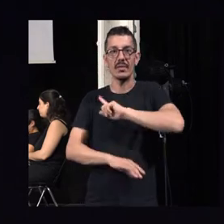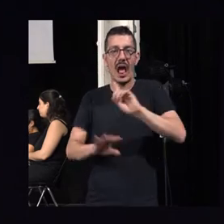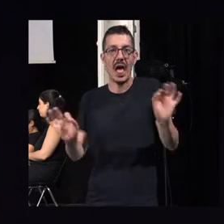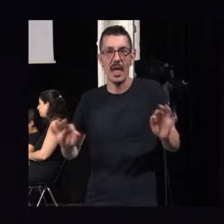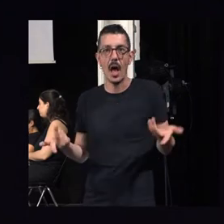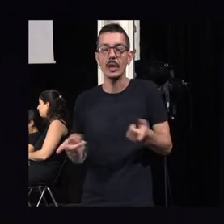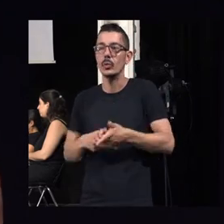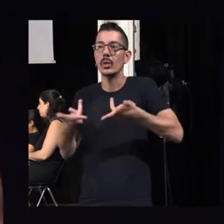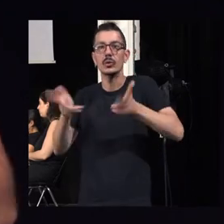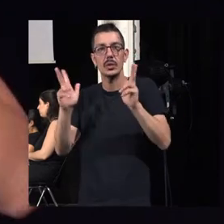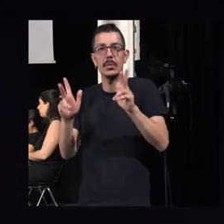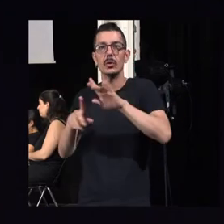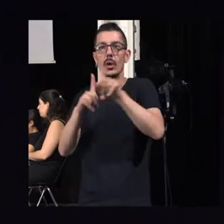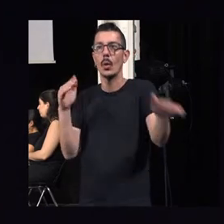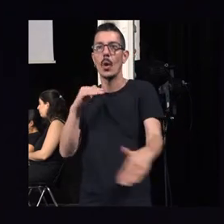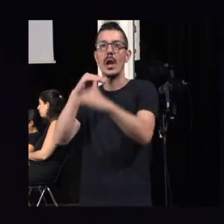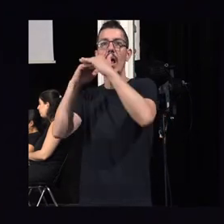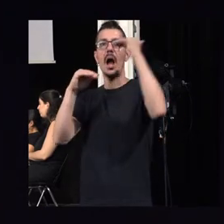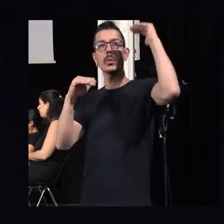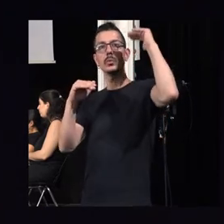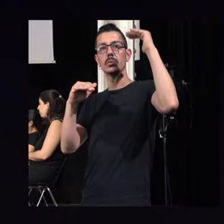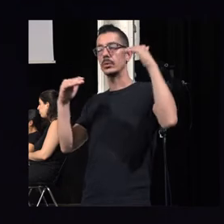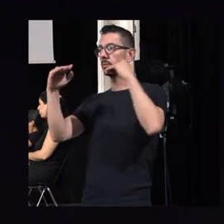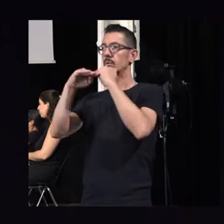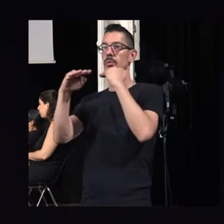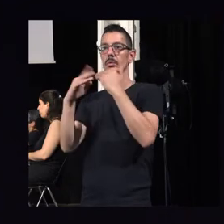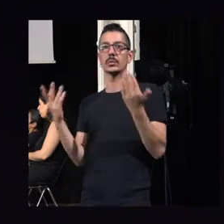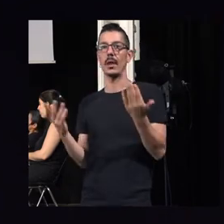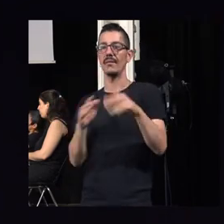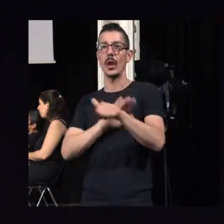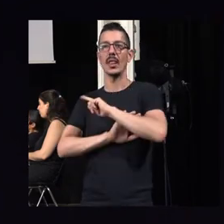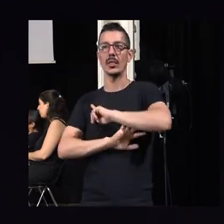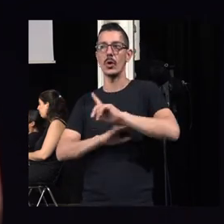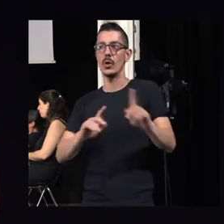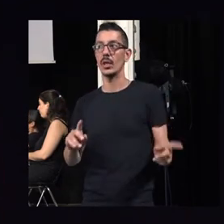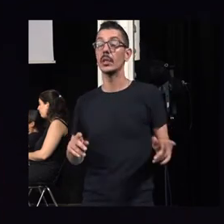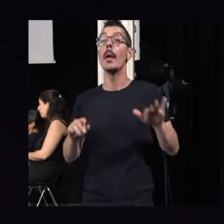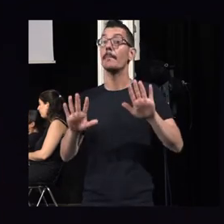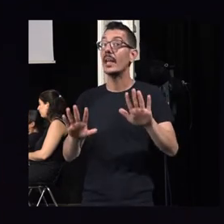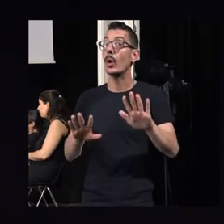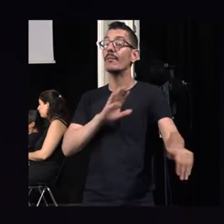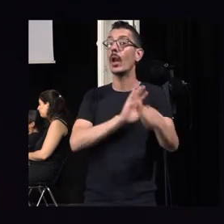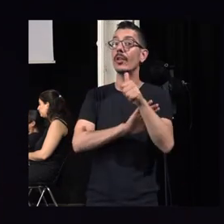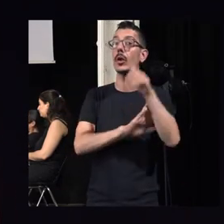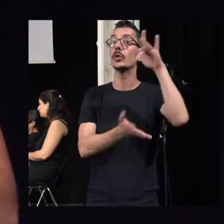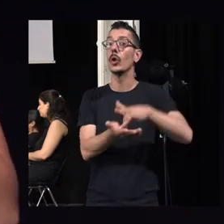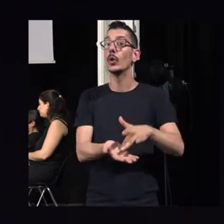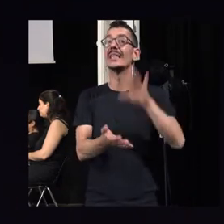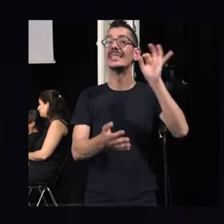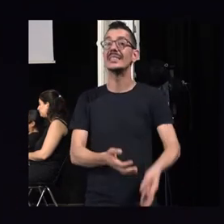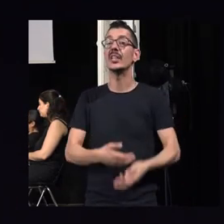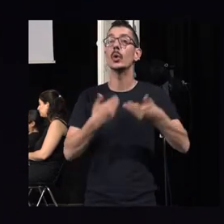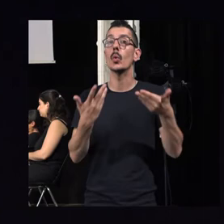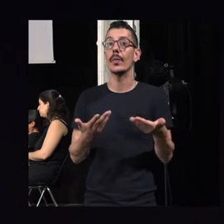No es una violación. Curiosamente, cuando sí es un caso de violación a